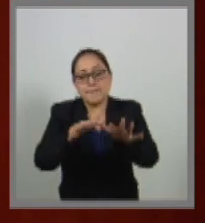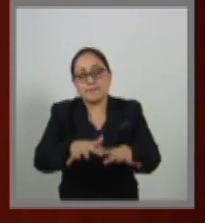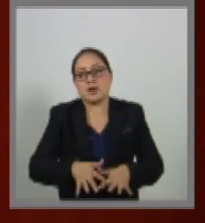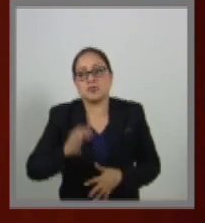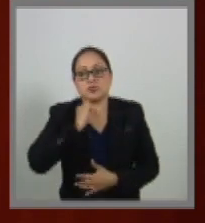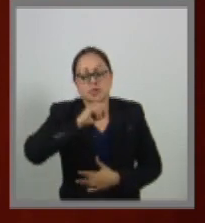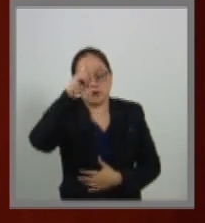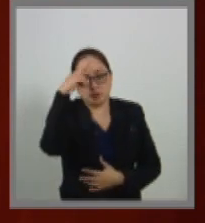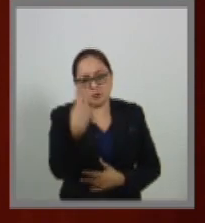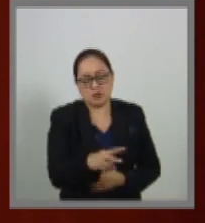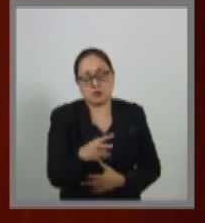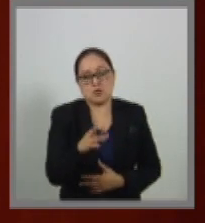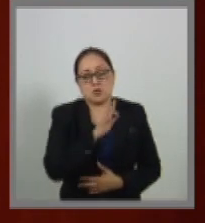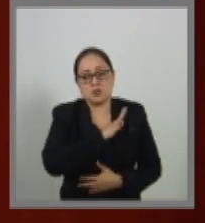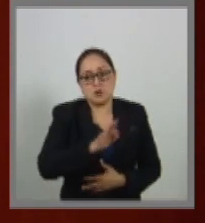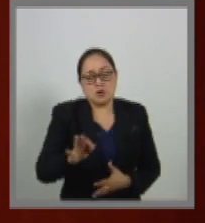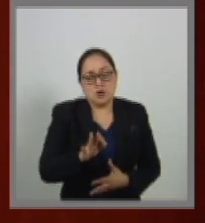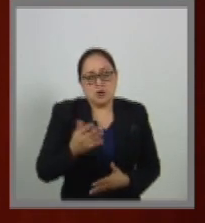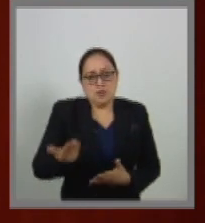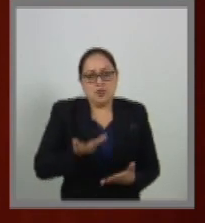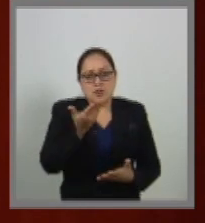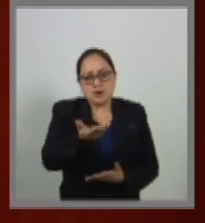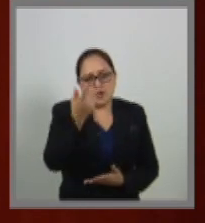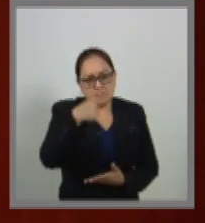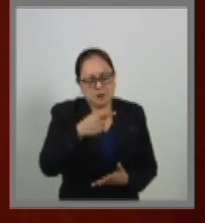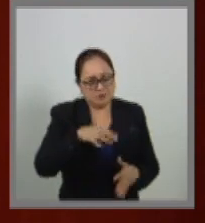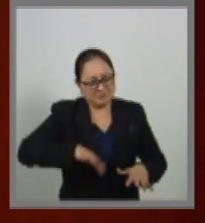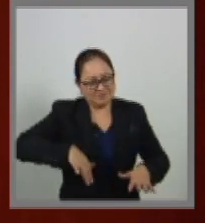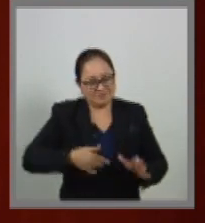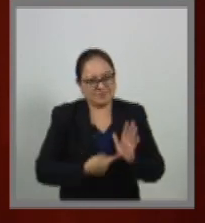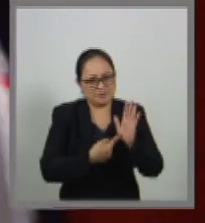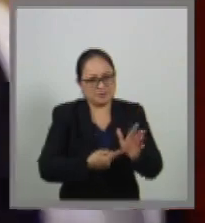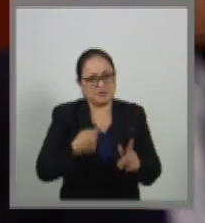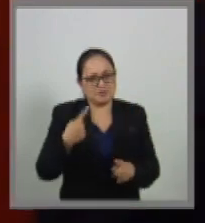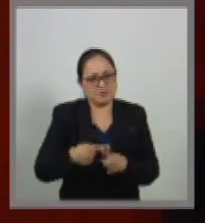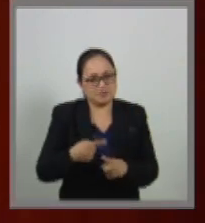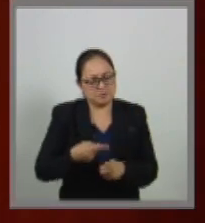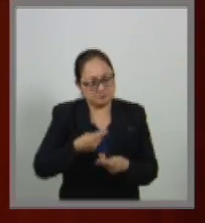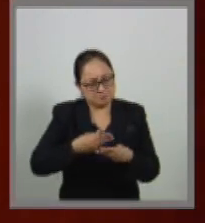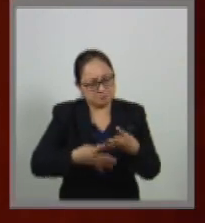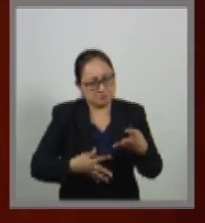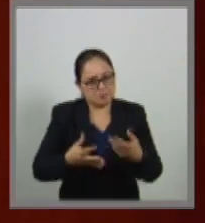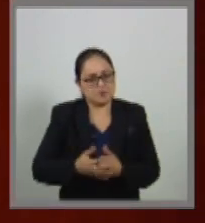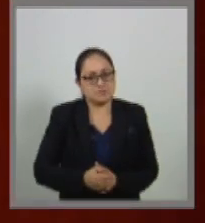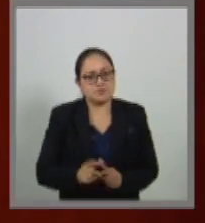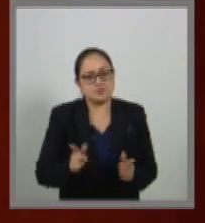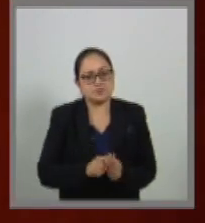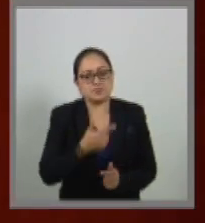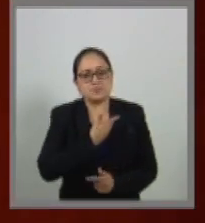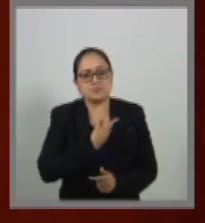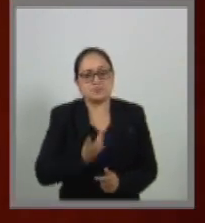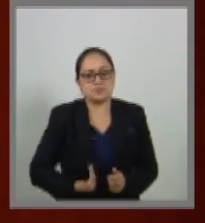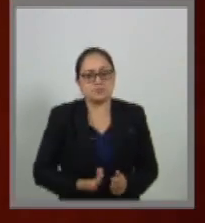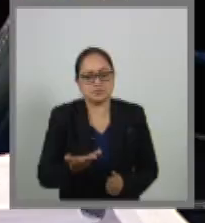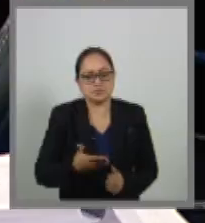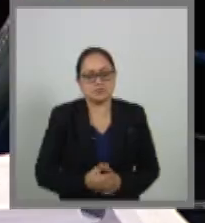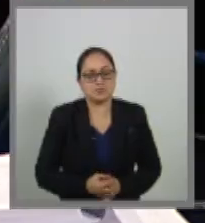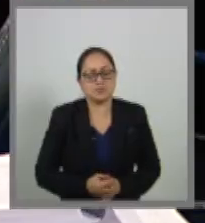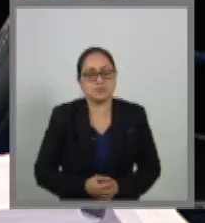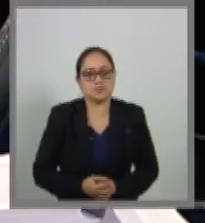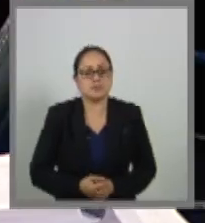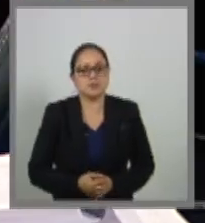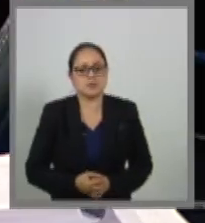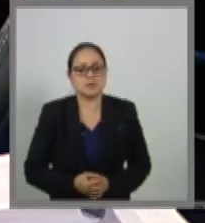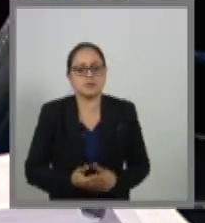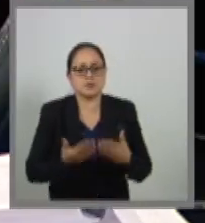del Senado de la República la solicitud formulada. Protesto lo necesario. Es todo, señor presidente.